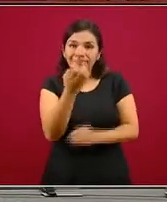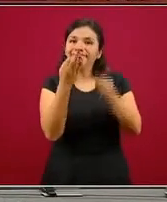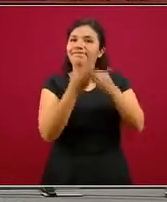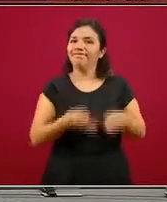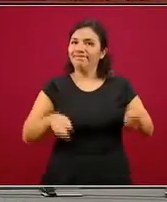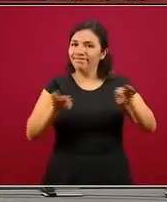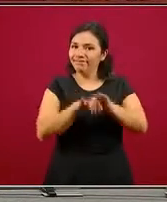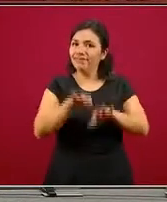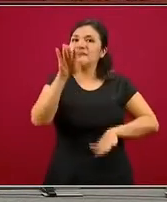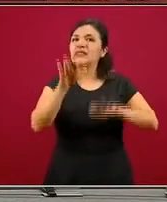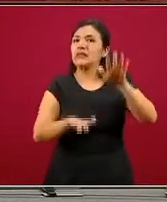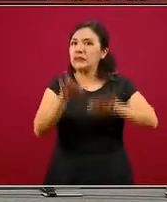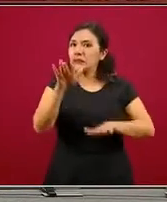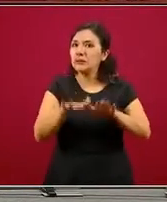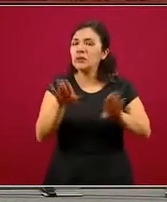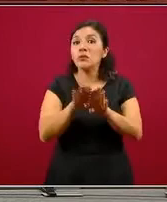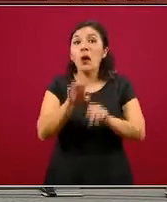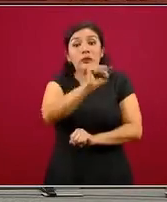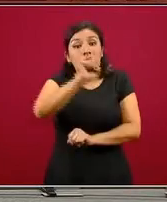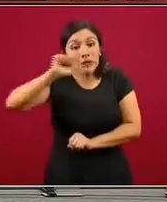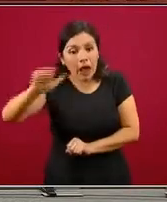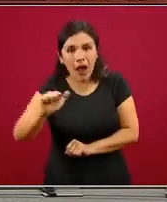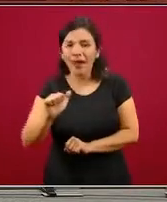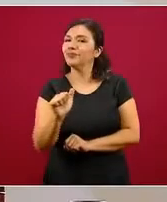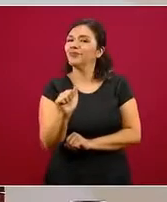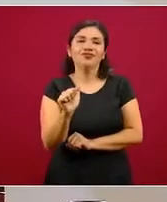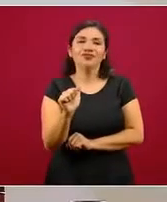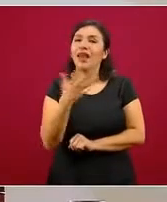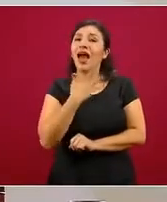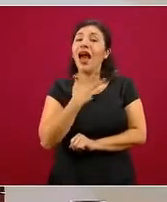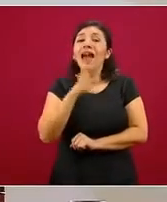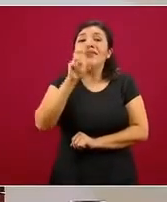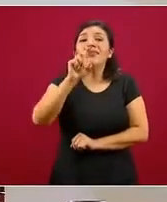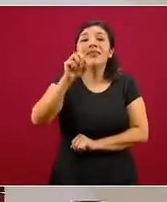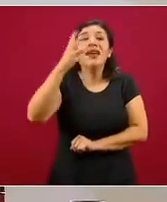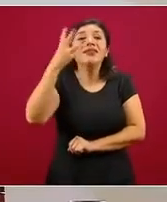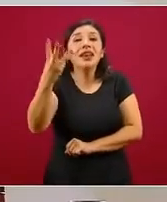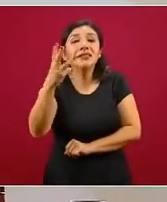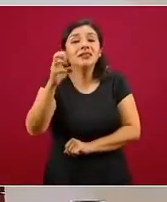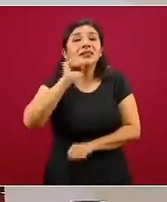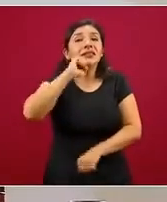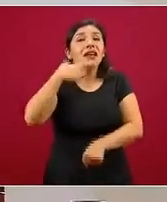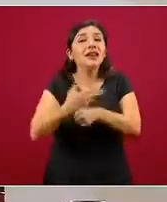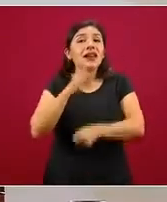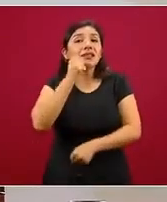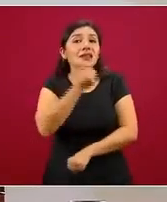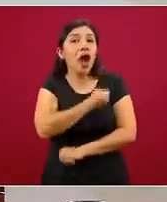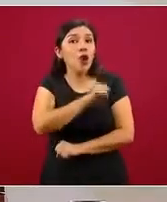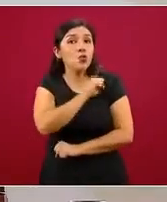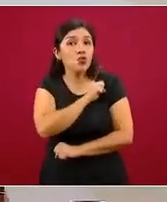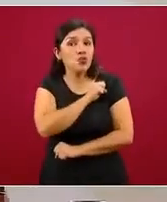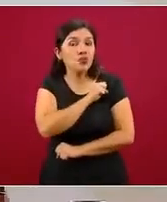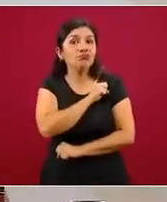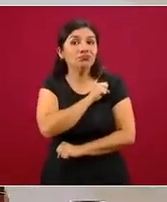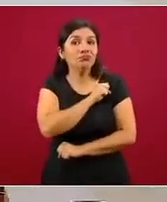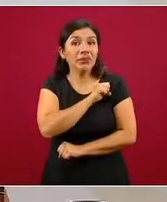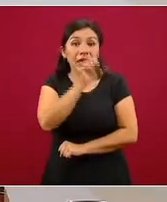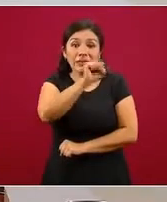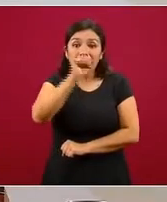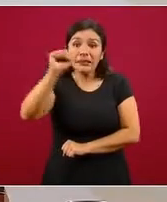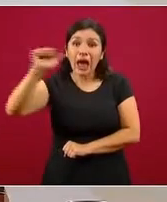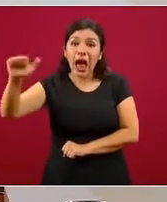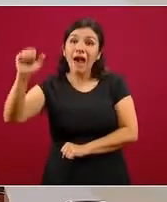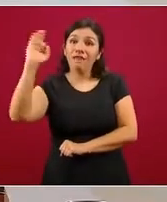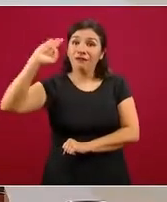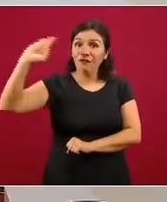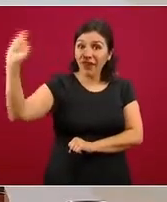importante porque a veces ¿y la Secretaría de Salud? No, hay 33 Secretarías de Salud. La Secretaría de Salud